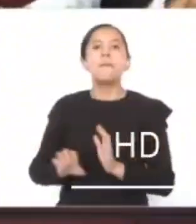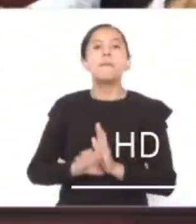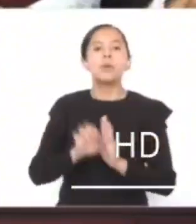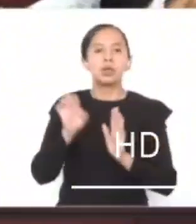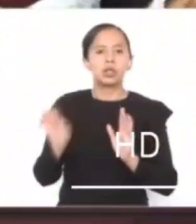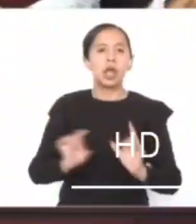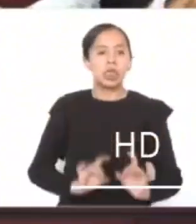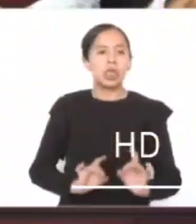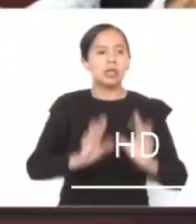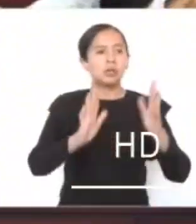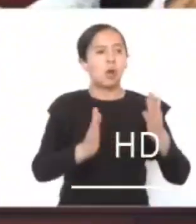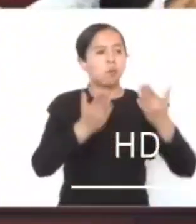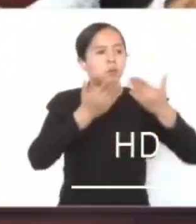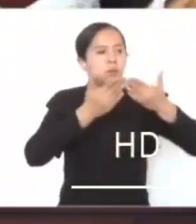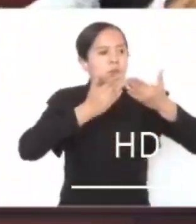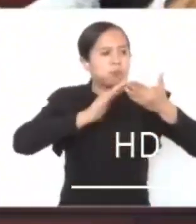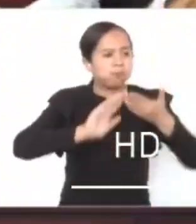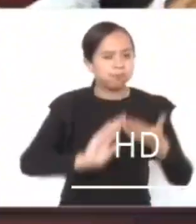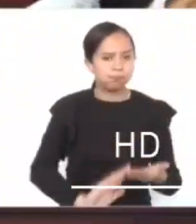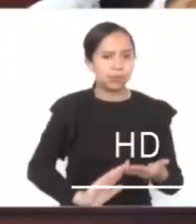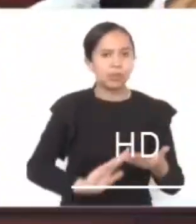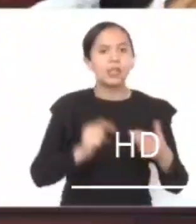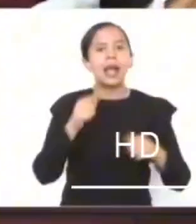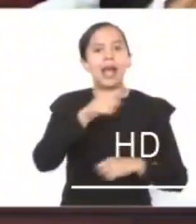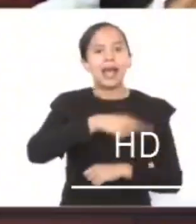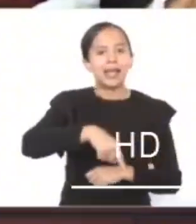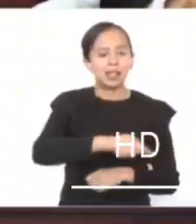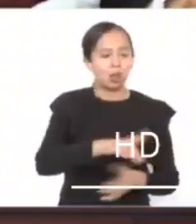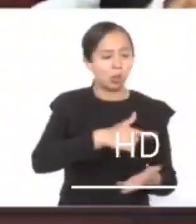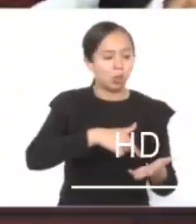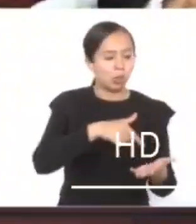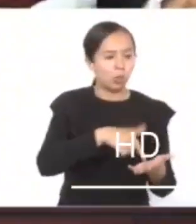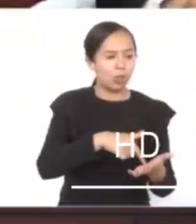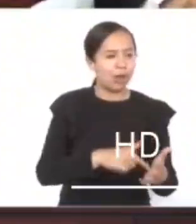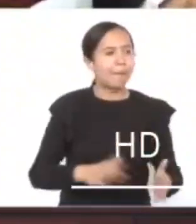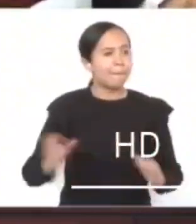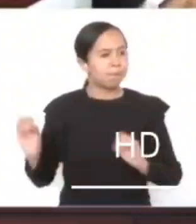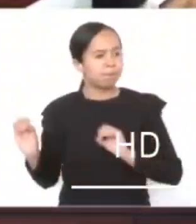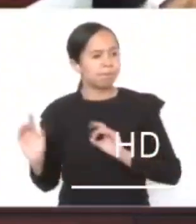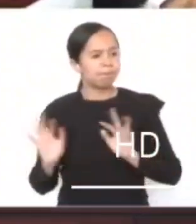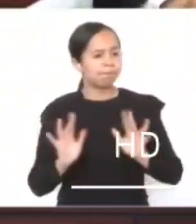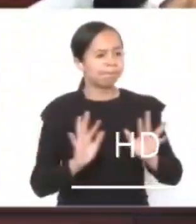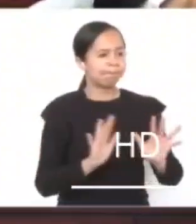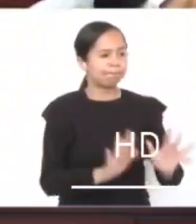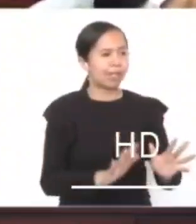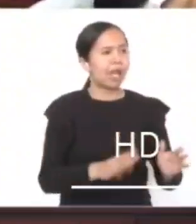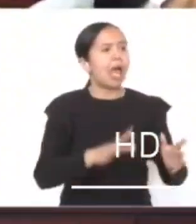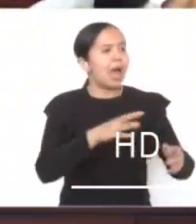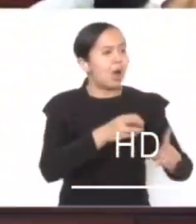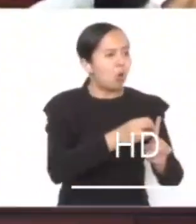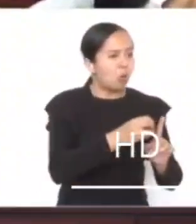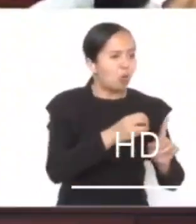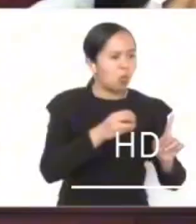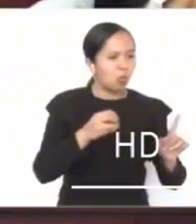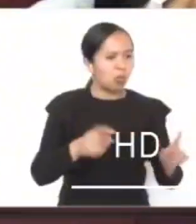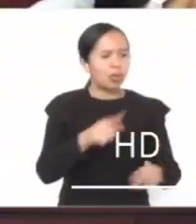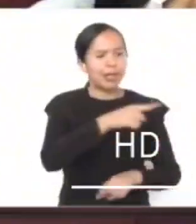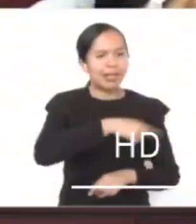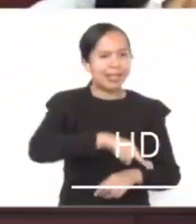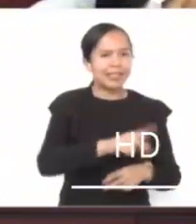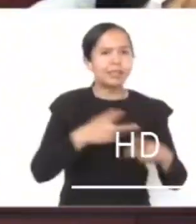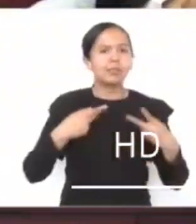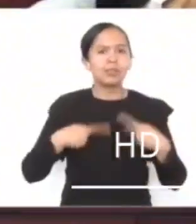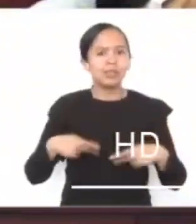de colapsos, para participar en estos lugares, para ir con los formatos adecuados y para orientar a la población